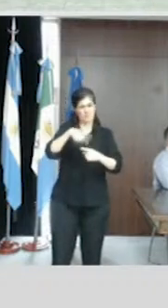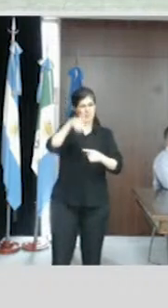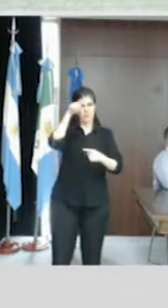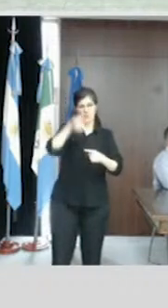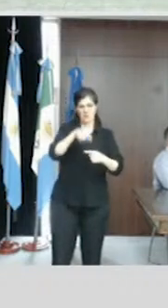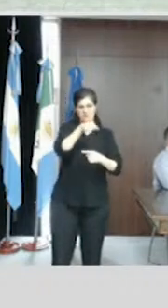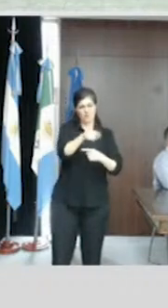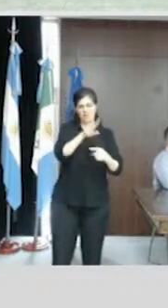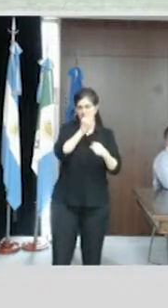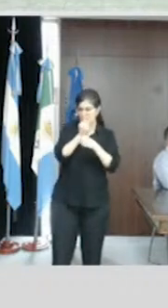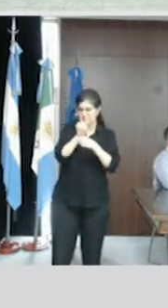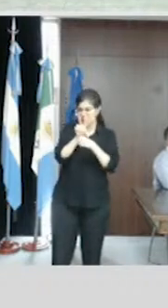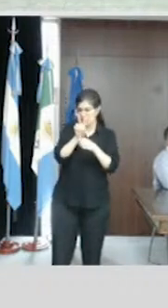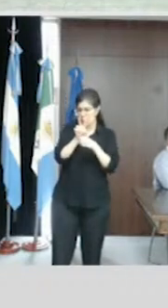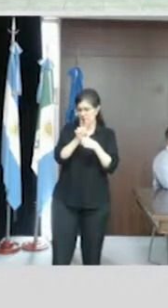tremendo.